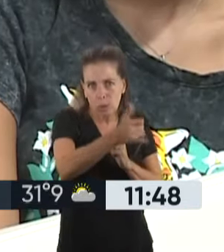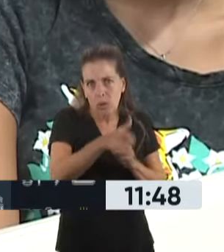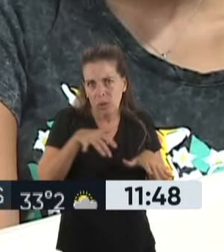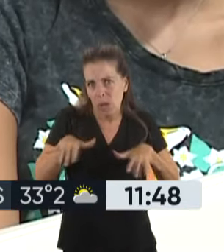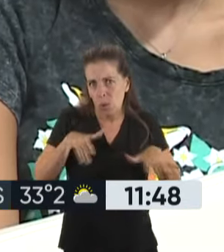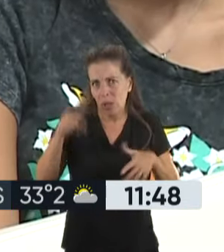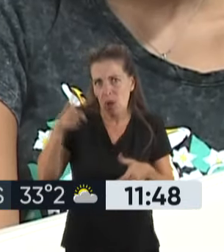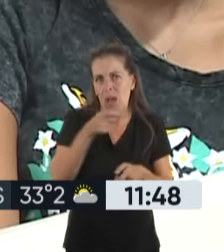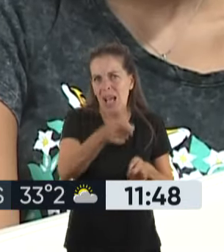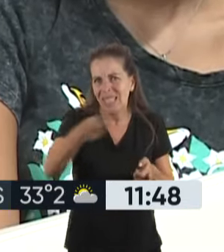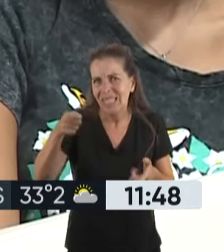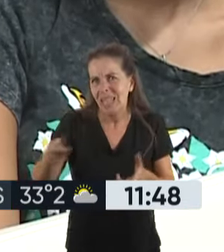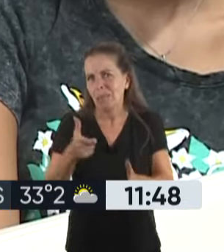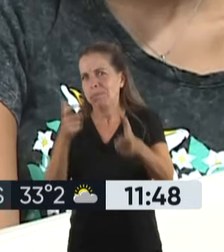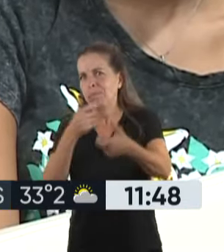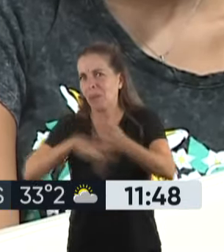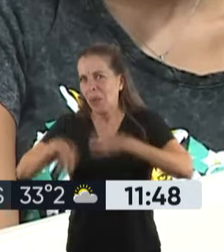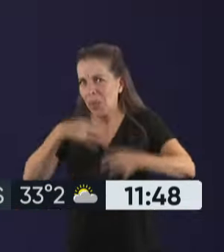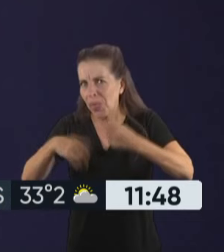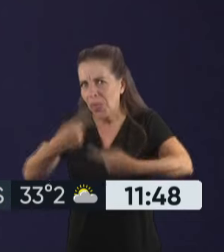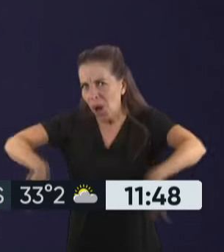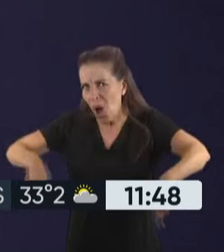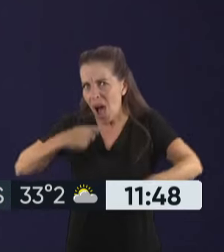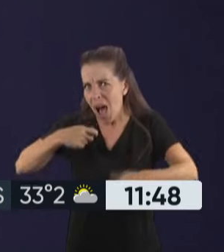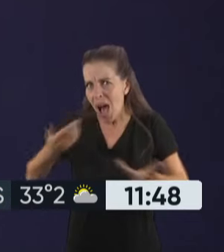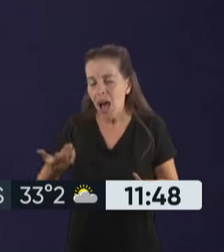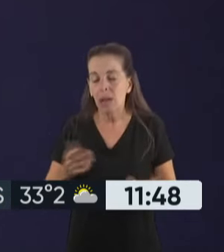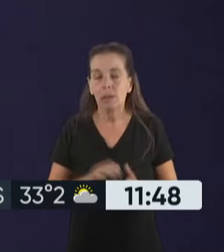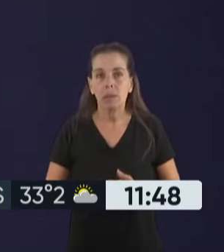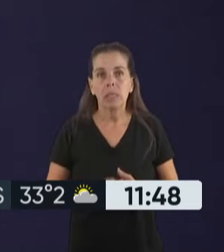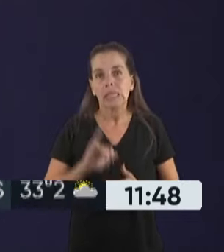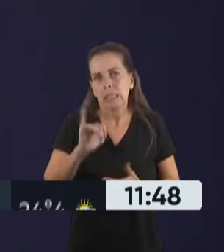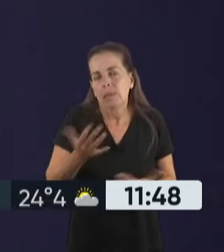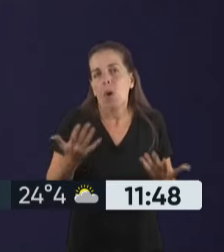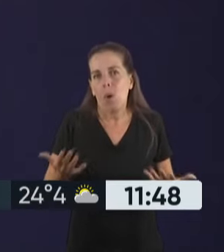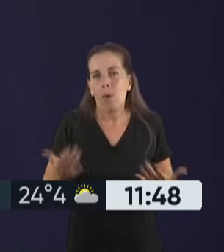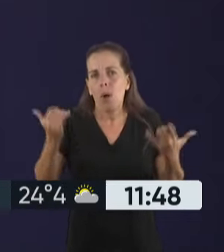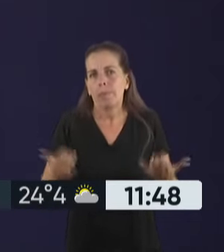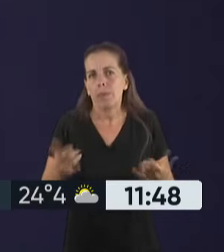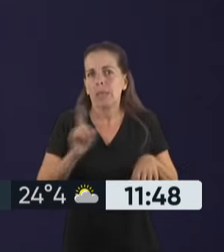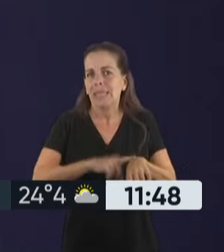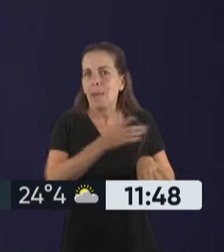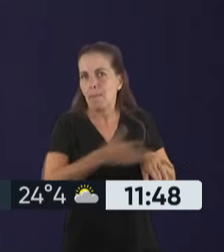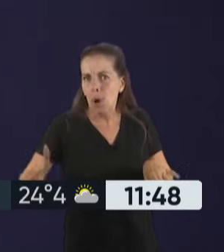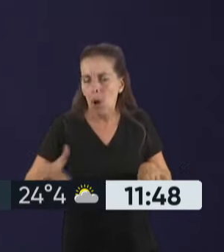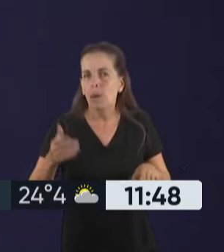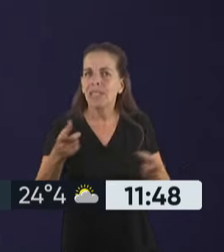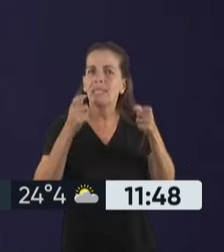lo áfico los esfuerzos van a ser por supuesto que hay que hacer